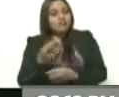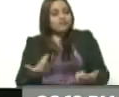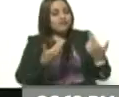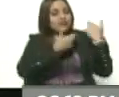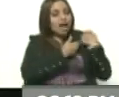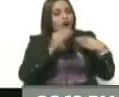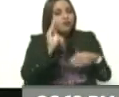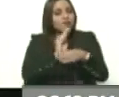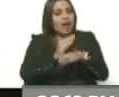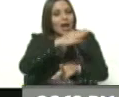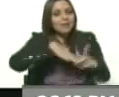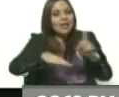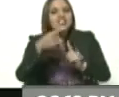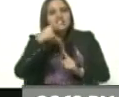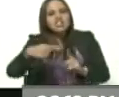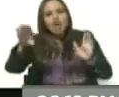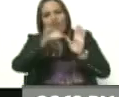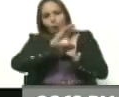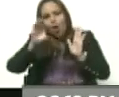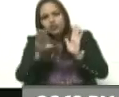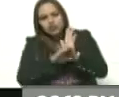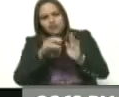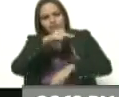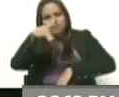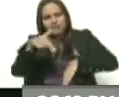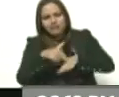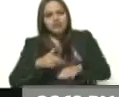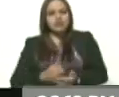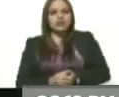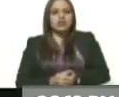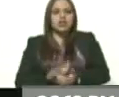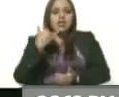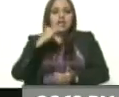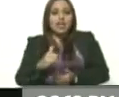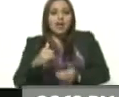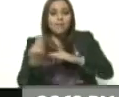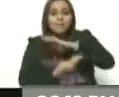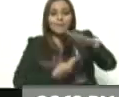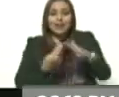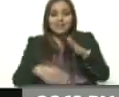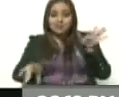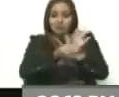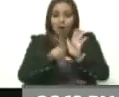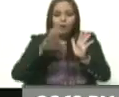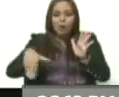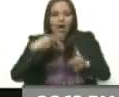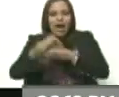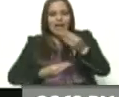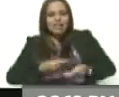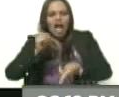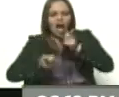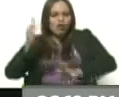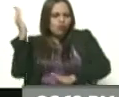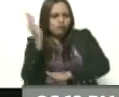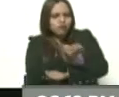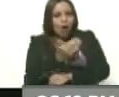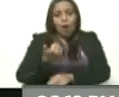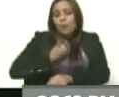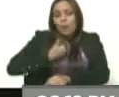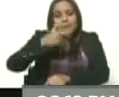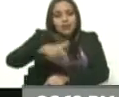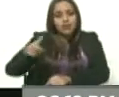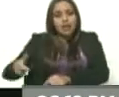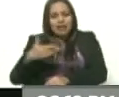lo establece nuestra Constitución, y estaremos dando el piso jurídico necesario para tomar las acciones contra cualquier acción